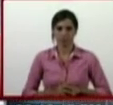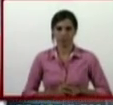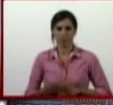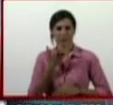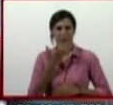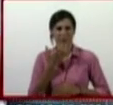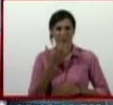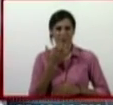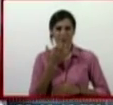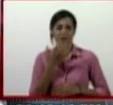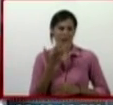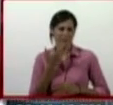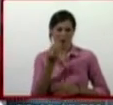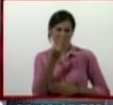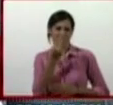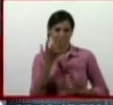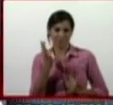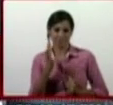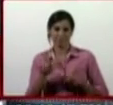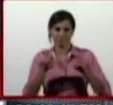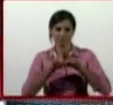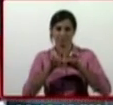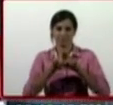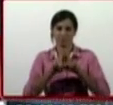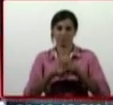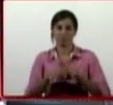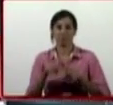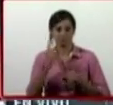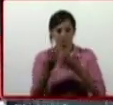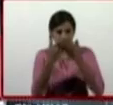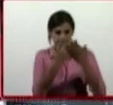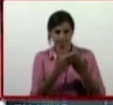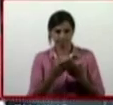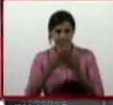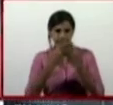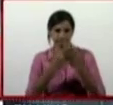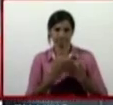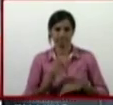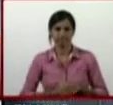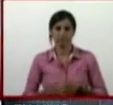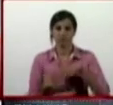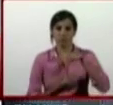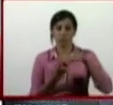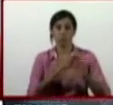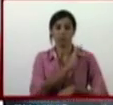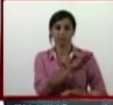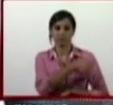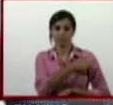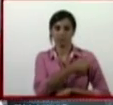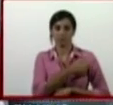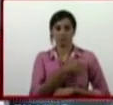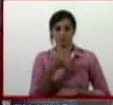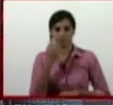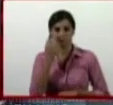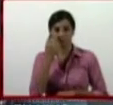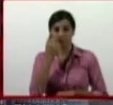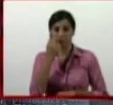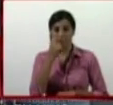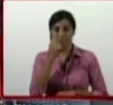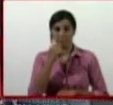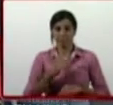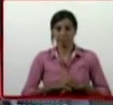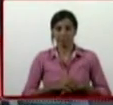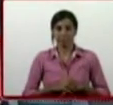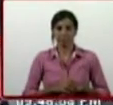de la alimentación, pues, que sería digno de estudio de los institutos universitarios nuestros. Ya,